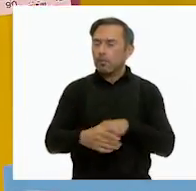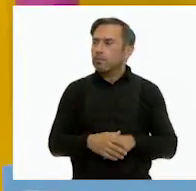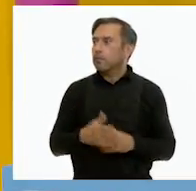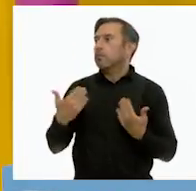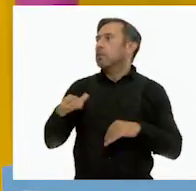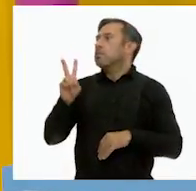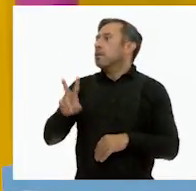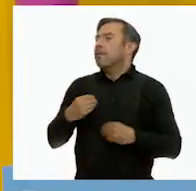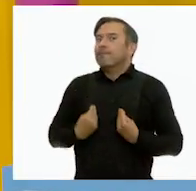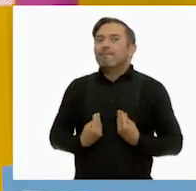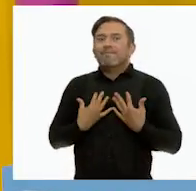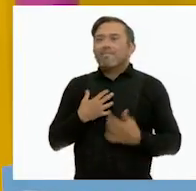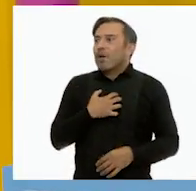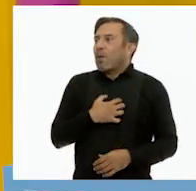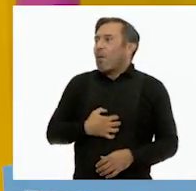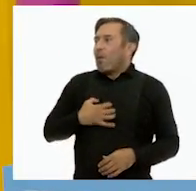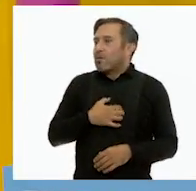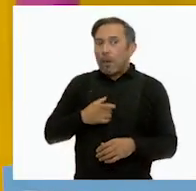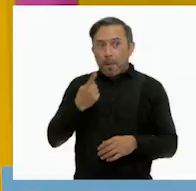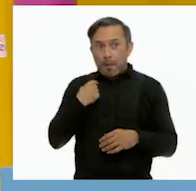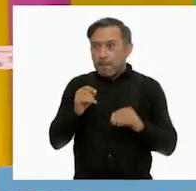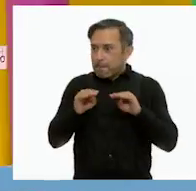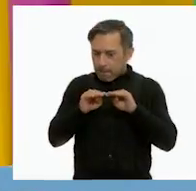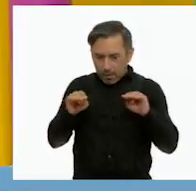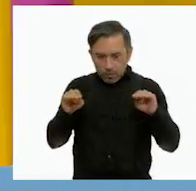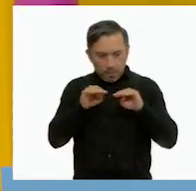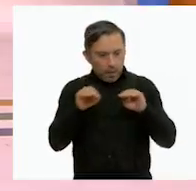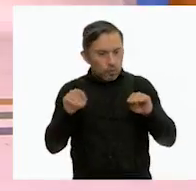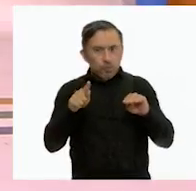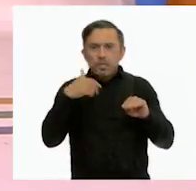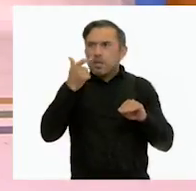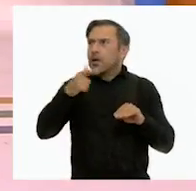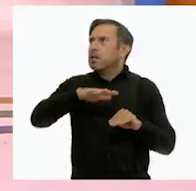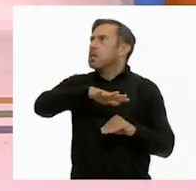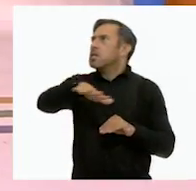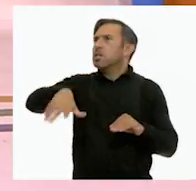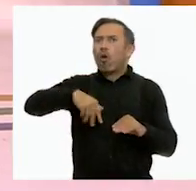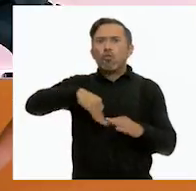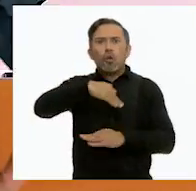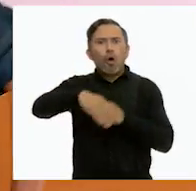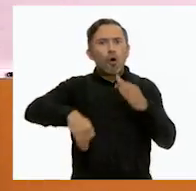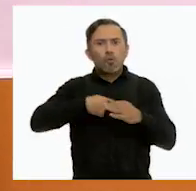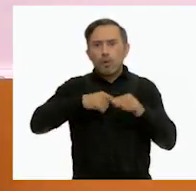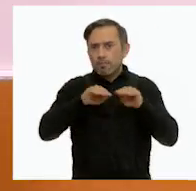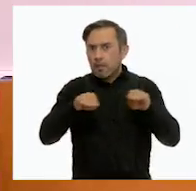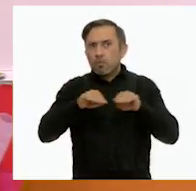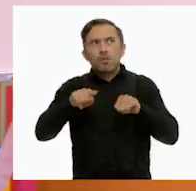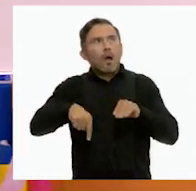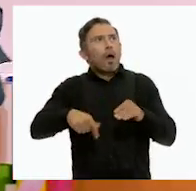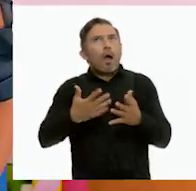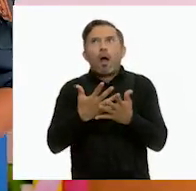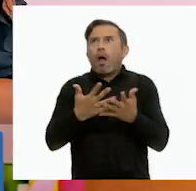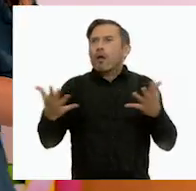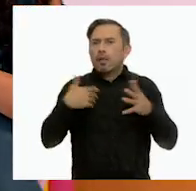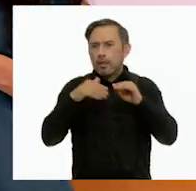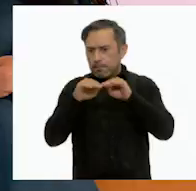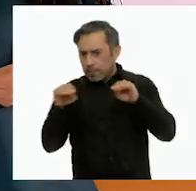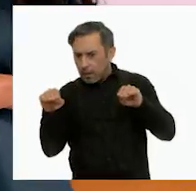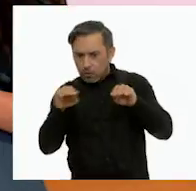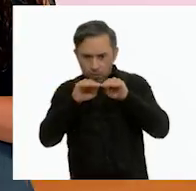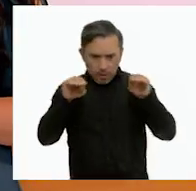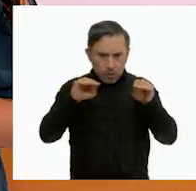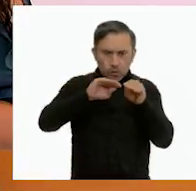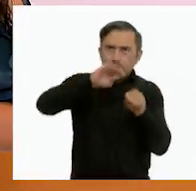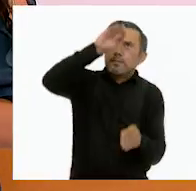emocionado porque tengo este metro y ahora sí quiero medir todo este salón, porque aparte es enorme, quiero medir todo el lugar para saber cuánto tenemos